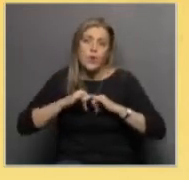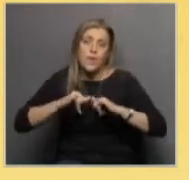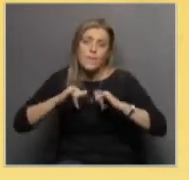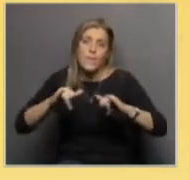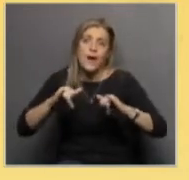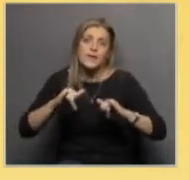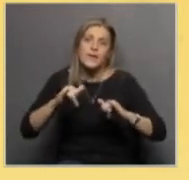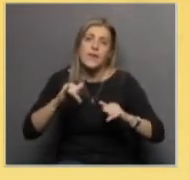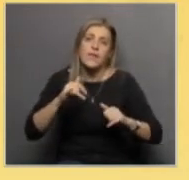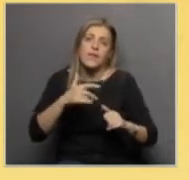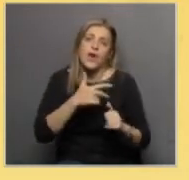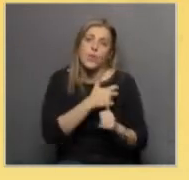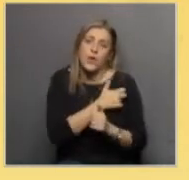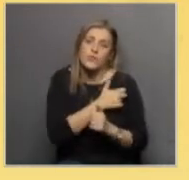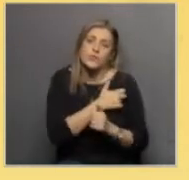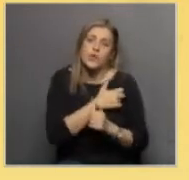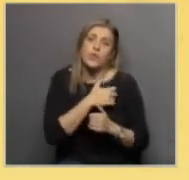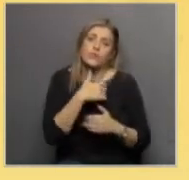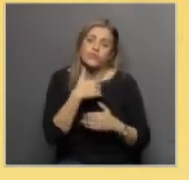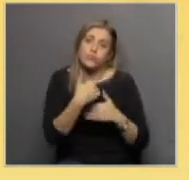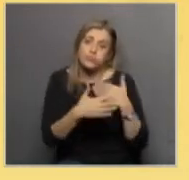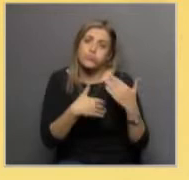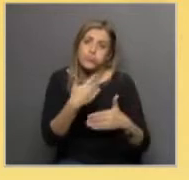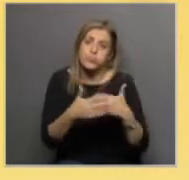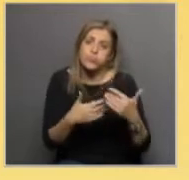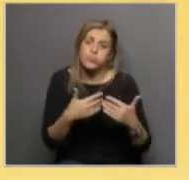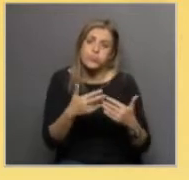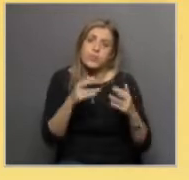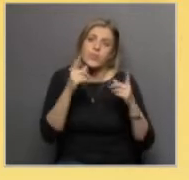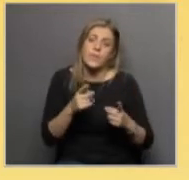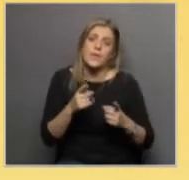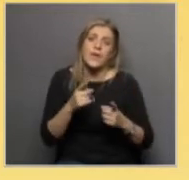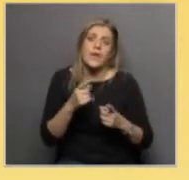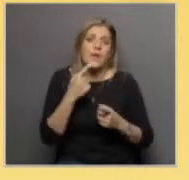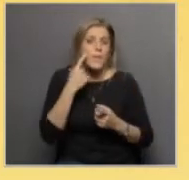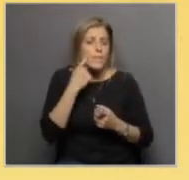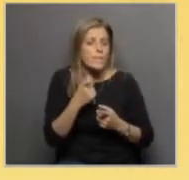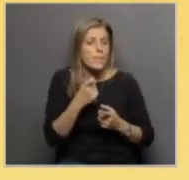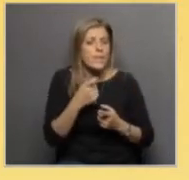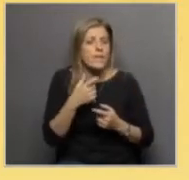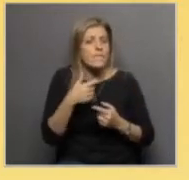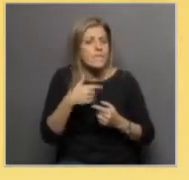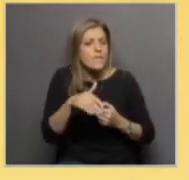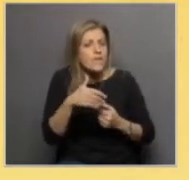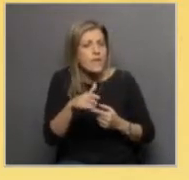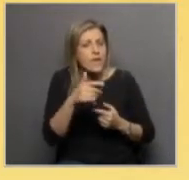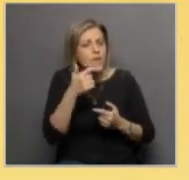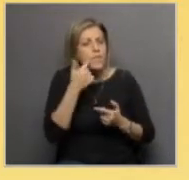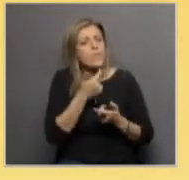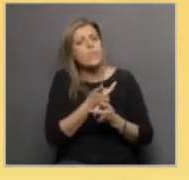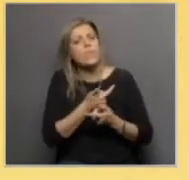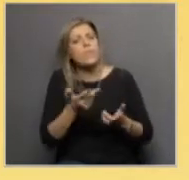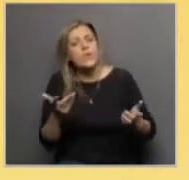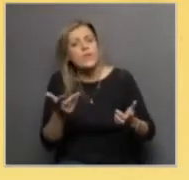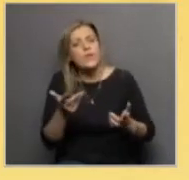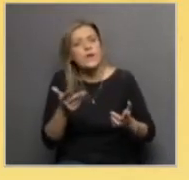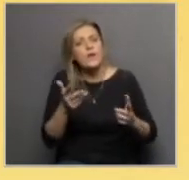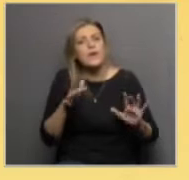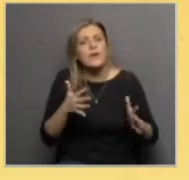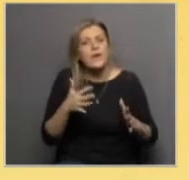de vacunación. Y con ciertos indicadores que nos estarían mostrando que, bueno, que podría estarse